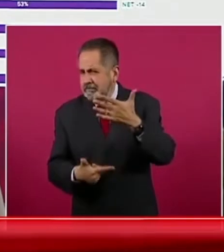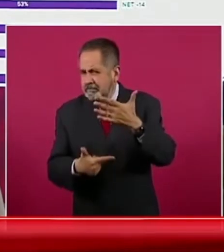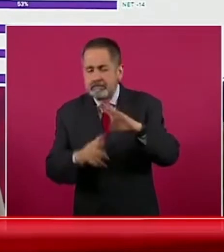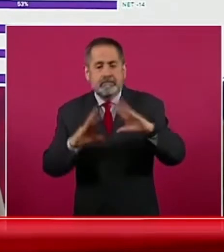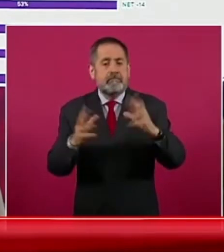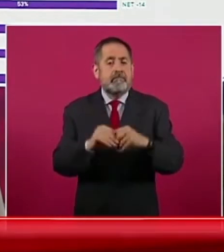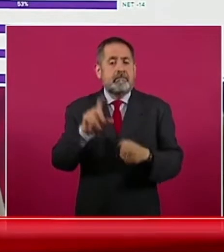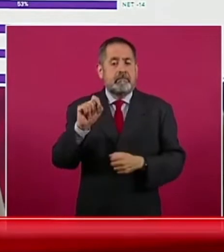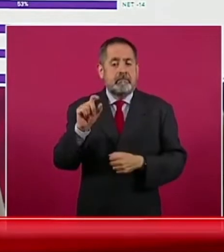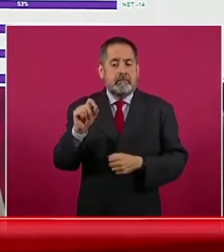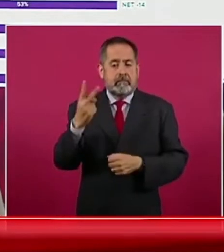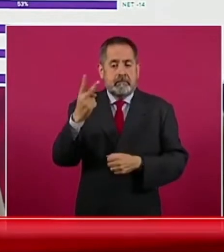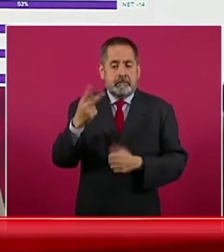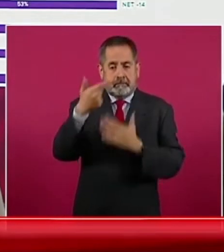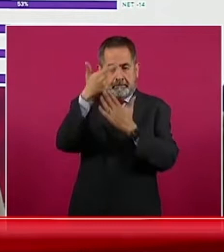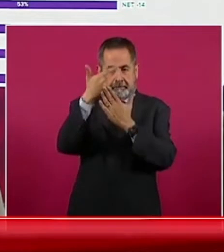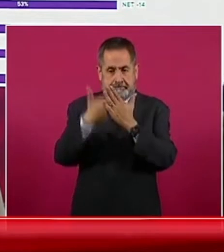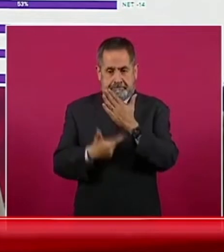22.